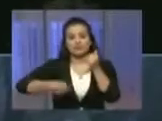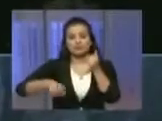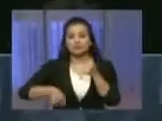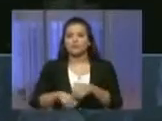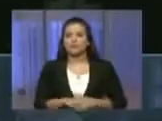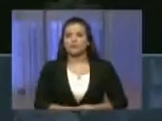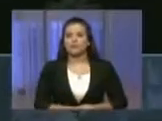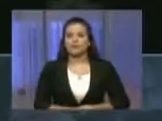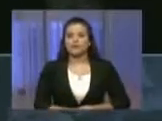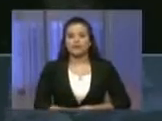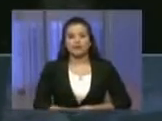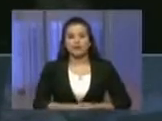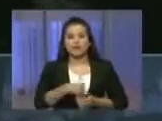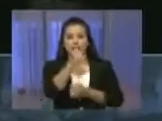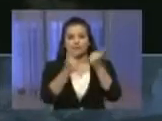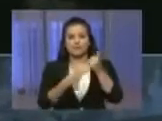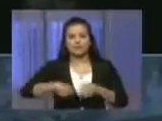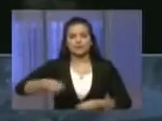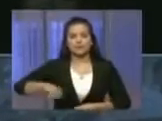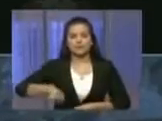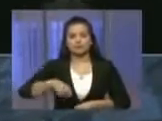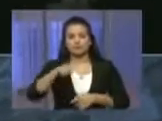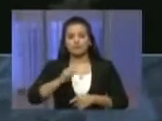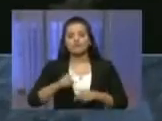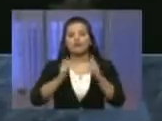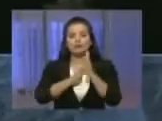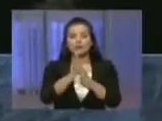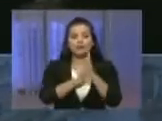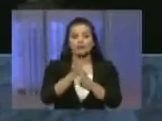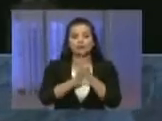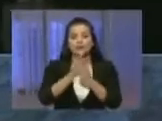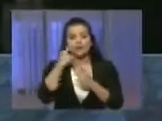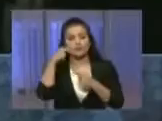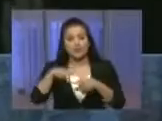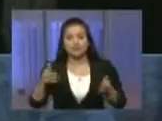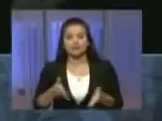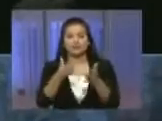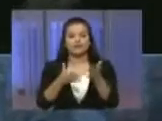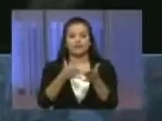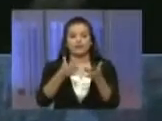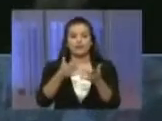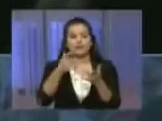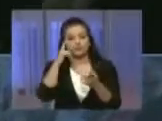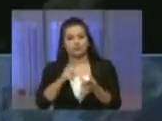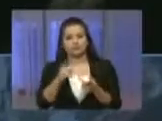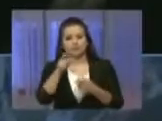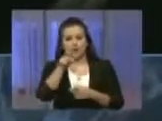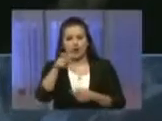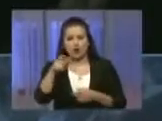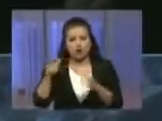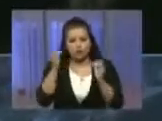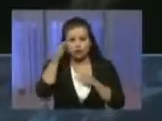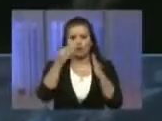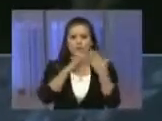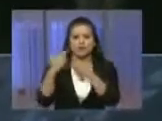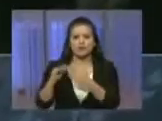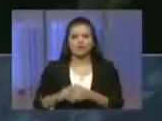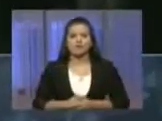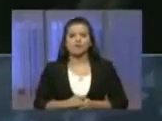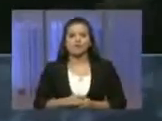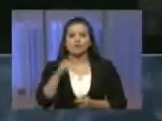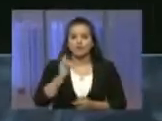araz entusiasmar a los consejos comunales entusiasmar a las ubch entusiasmar a las